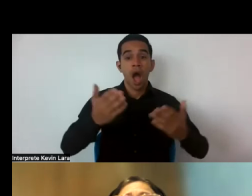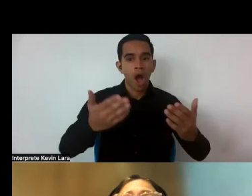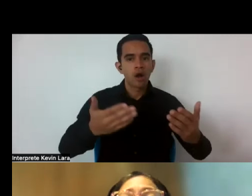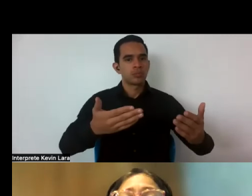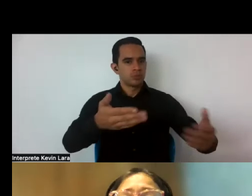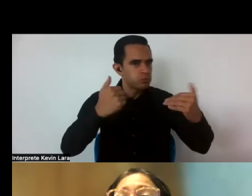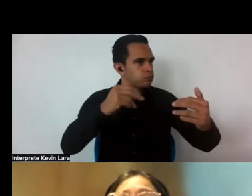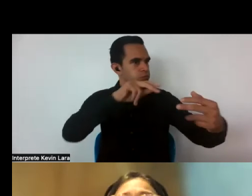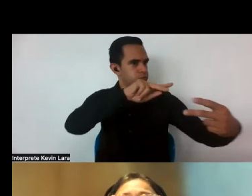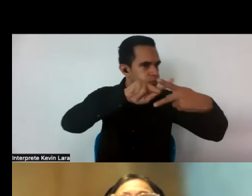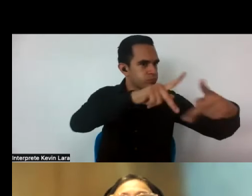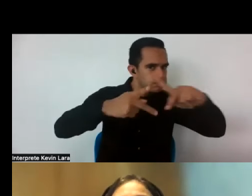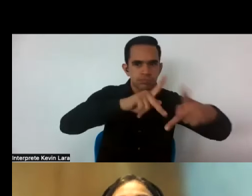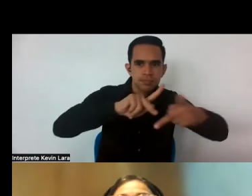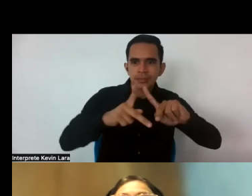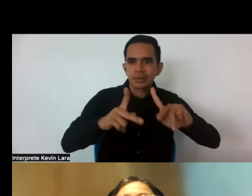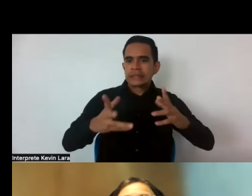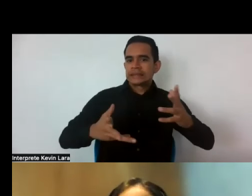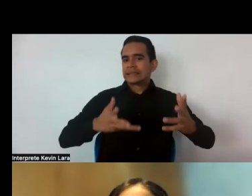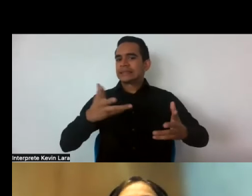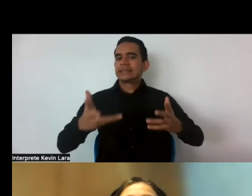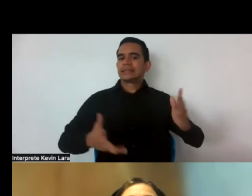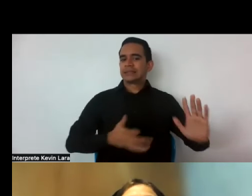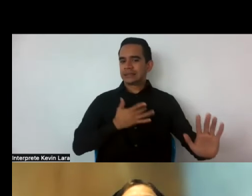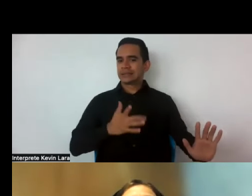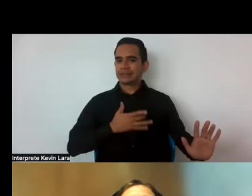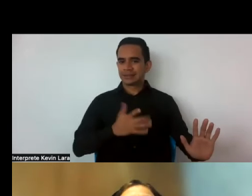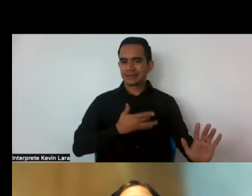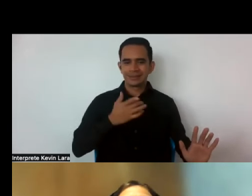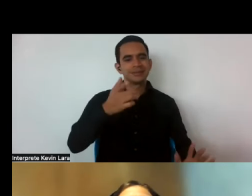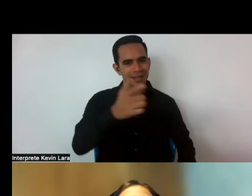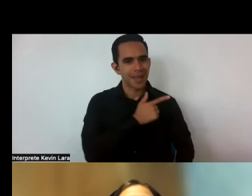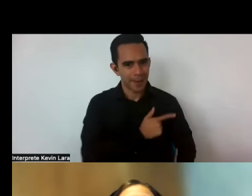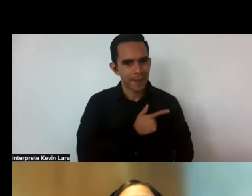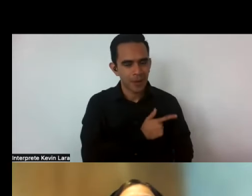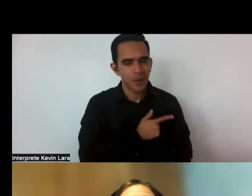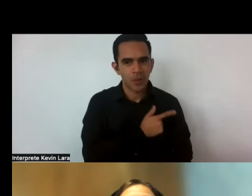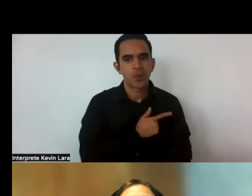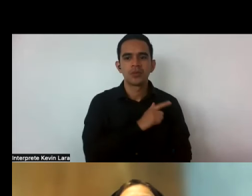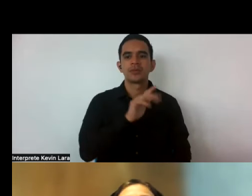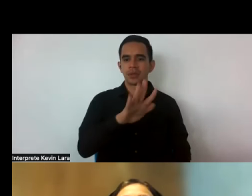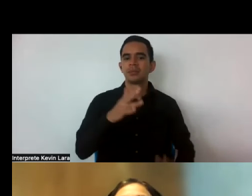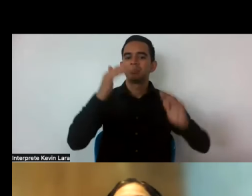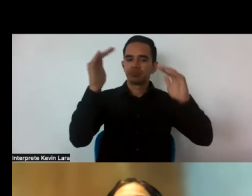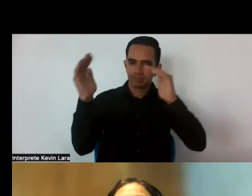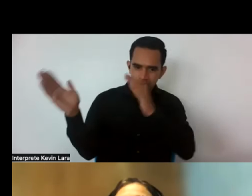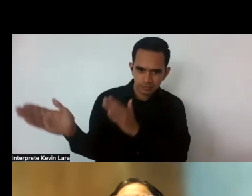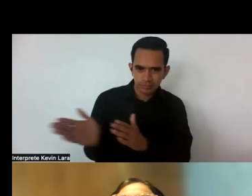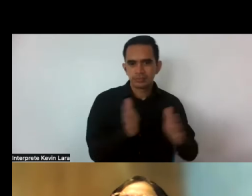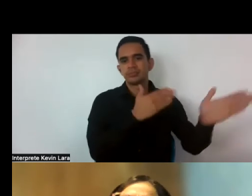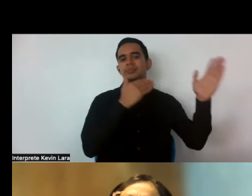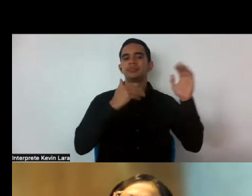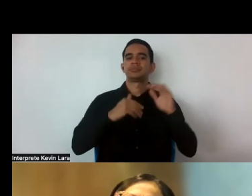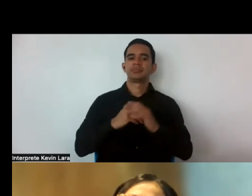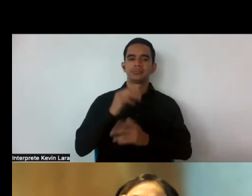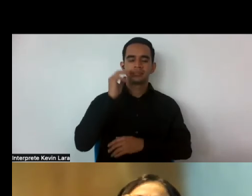esa sensación. Jocelyn, me encanta. A ver, sigamos con las imágenes. Siguiente lote.